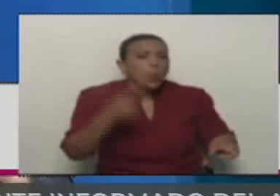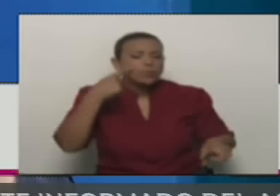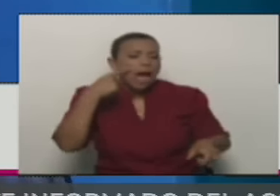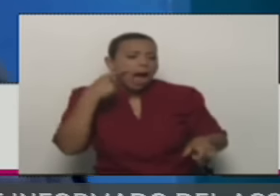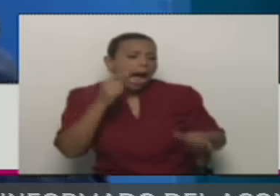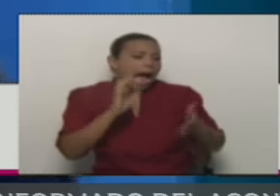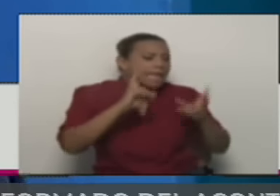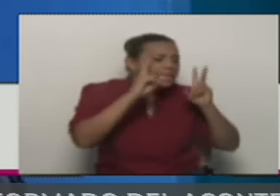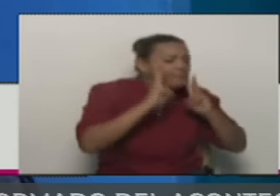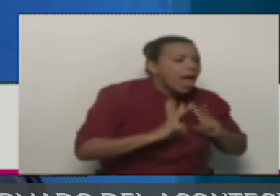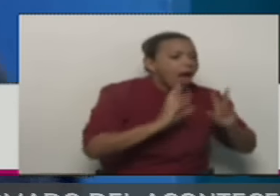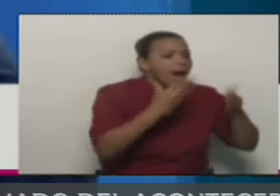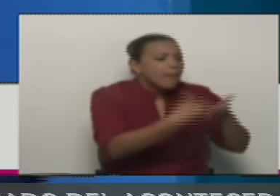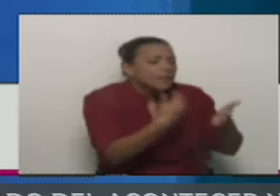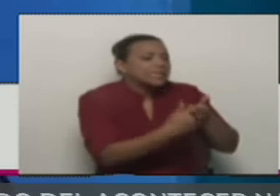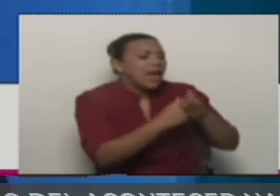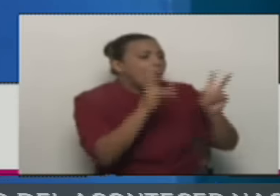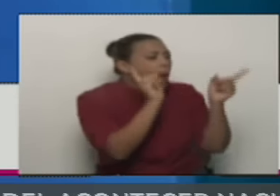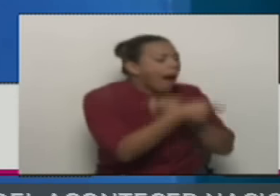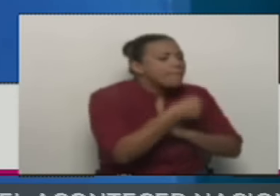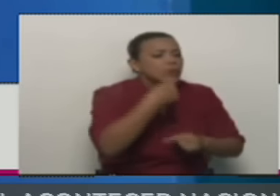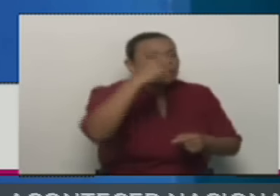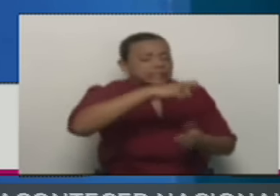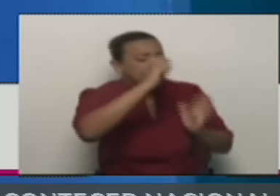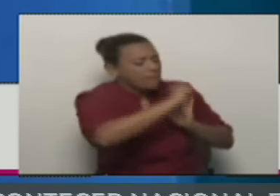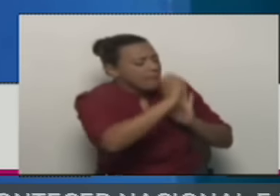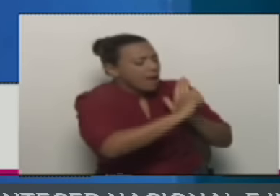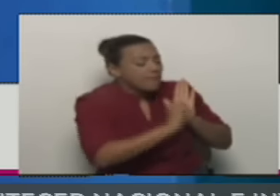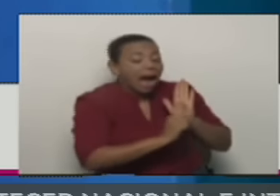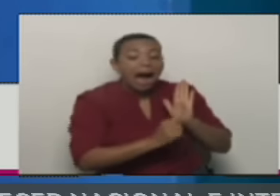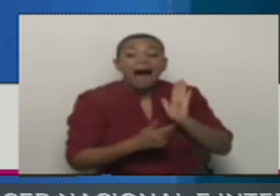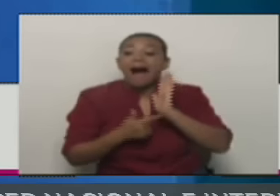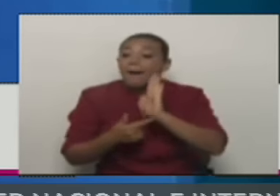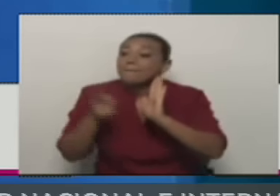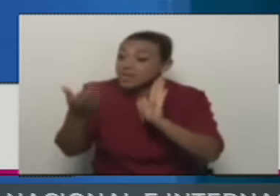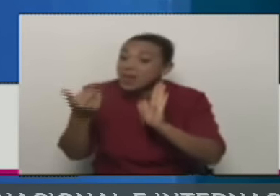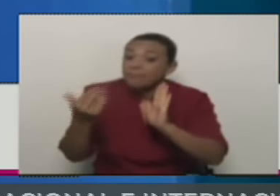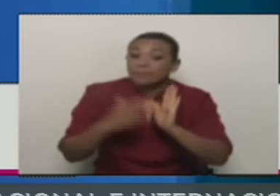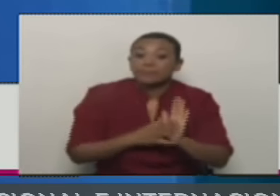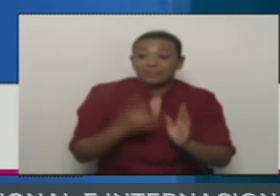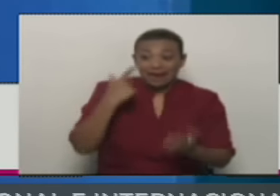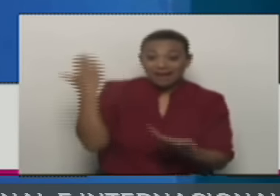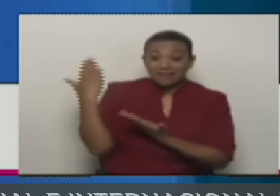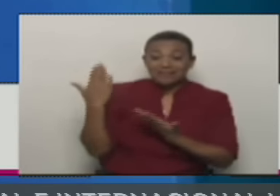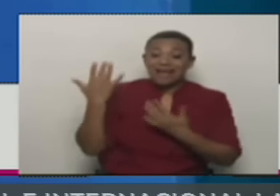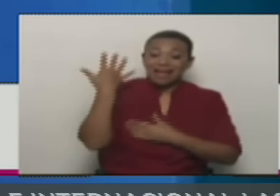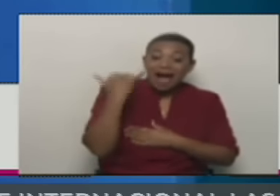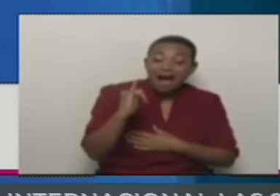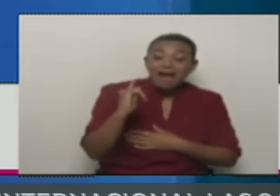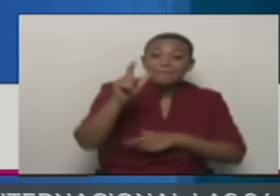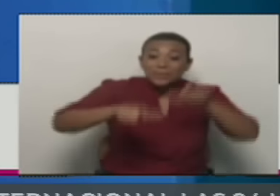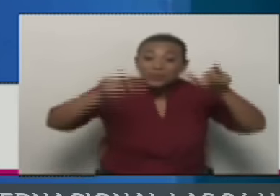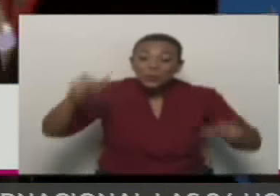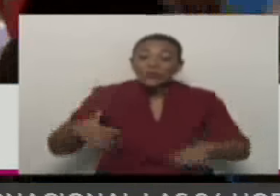remover y replantee todo lo que haya que replantear. Aquí está el equipo, bueno, vamos a darle un aplauso, está aquí presente.